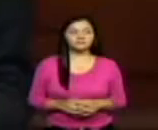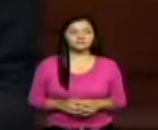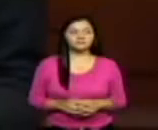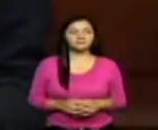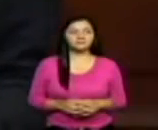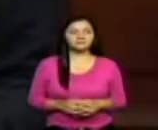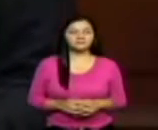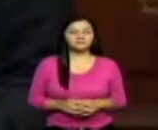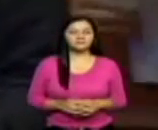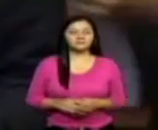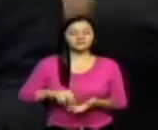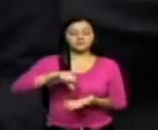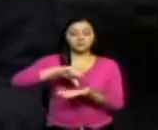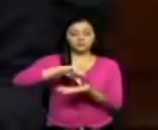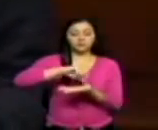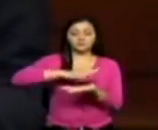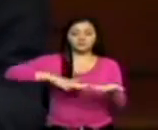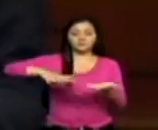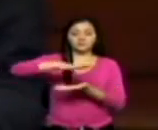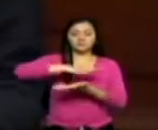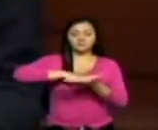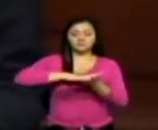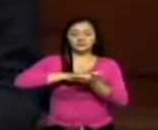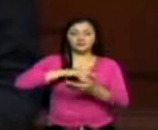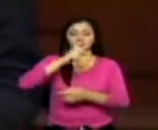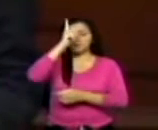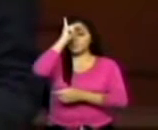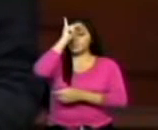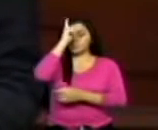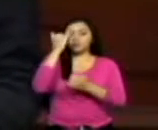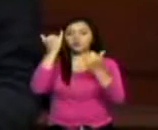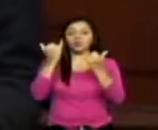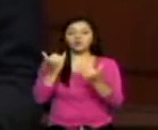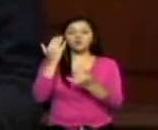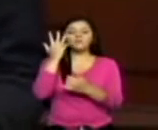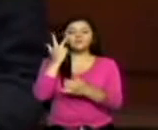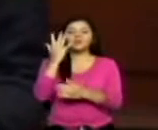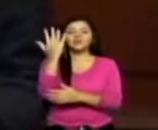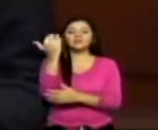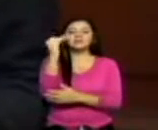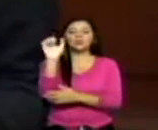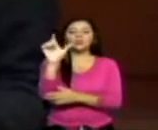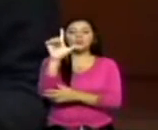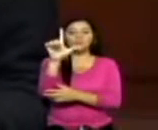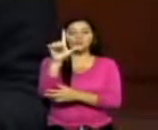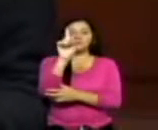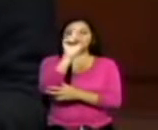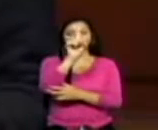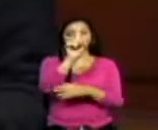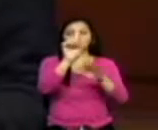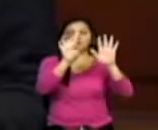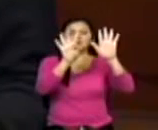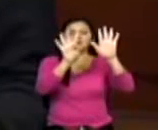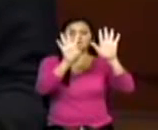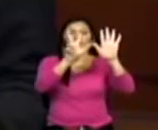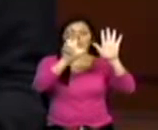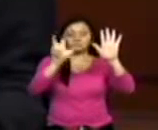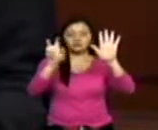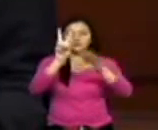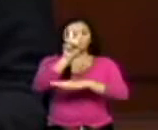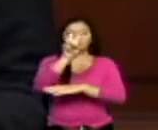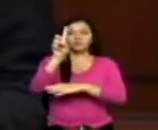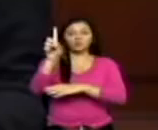En la ciudad de los Reyes del Perú, en 15 de julio de 1821, reunidos en este